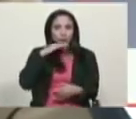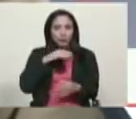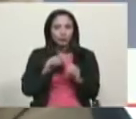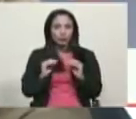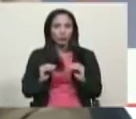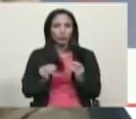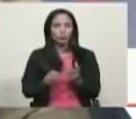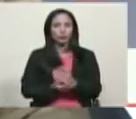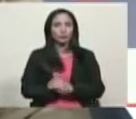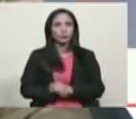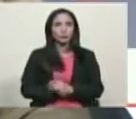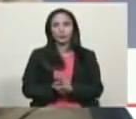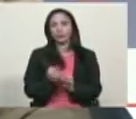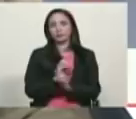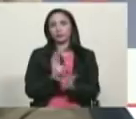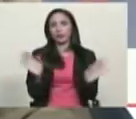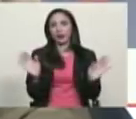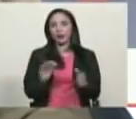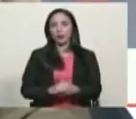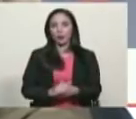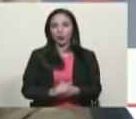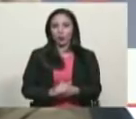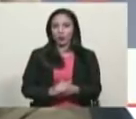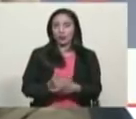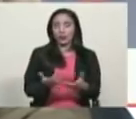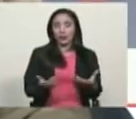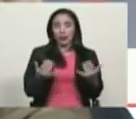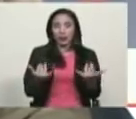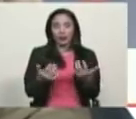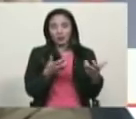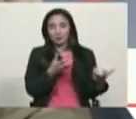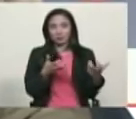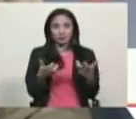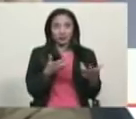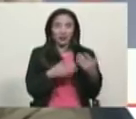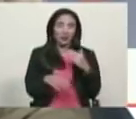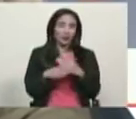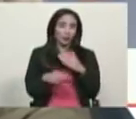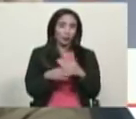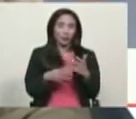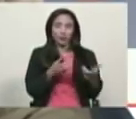Claro, si nosotros estamos en una guerra mediática permanente.